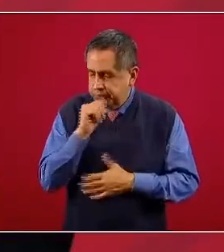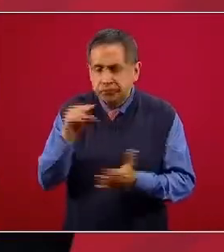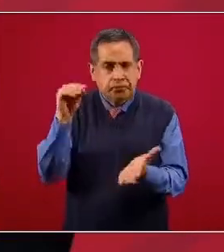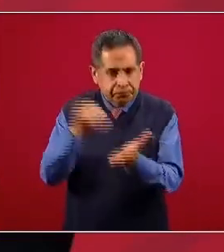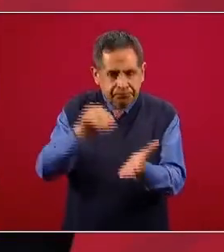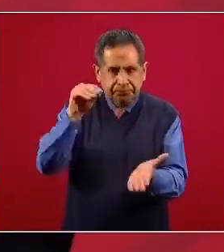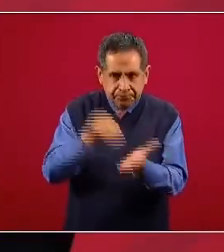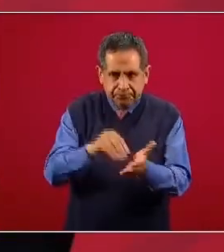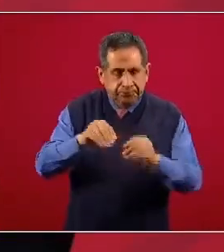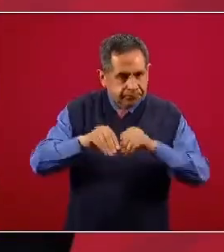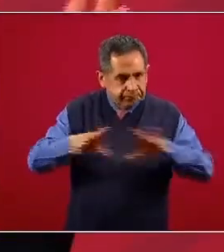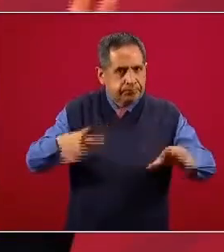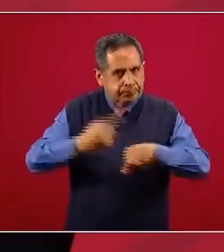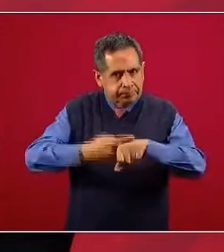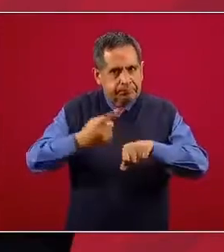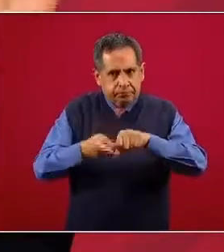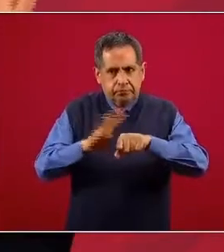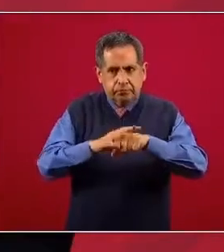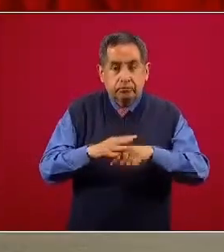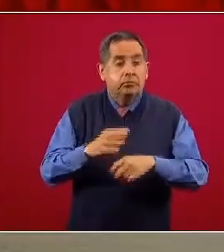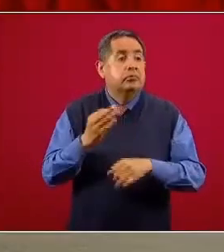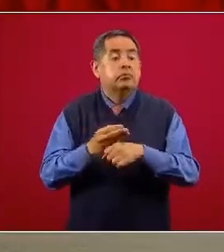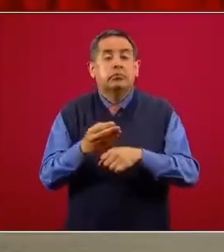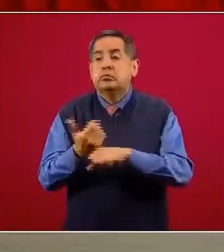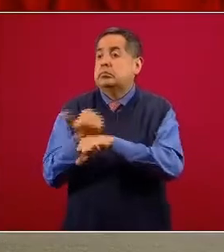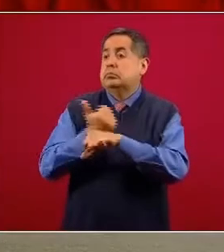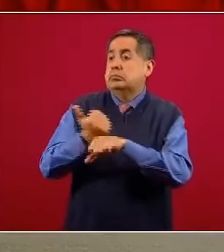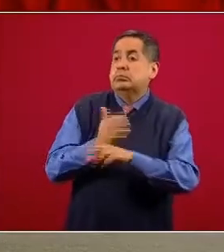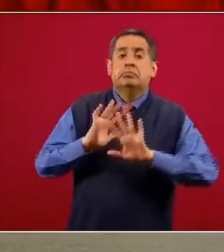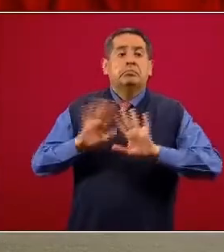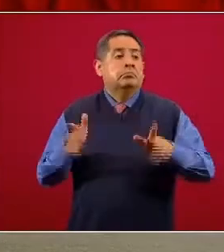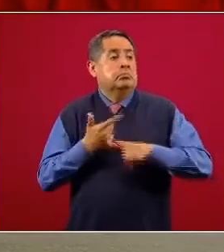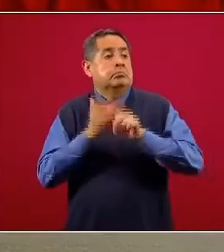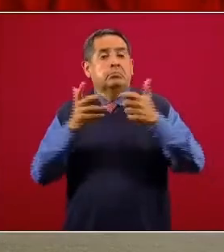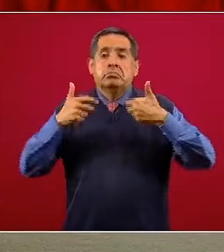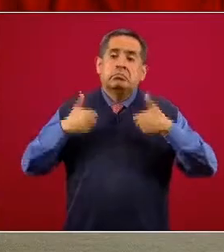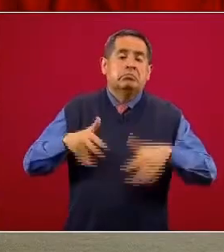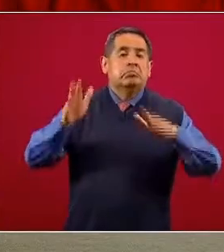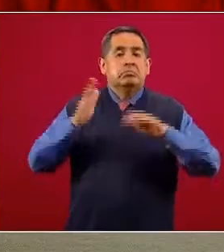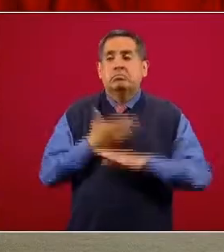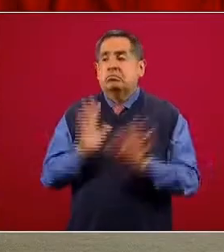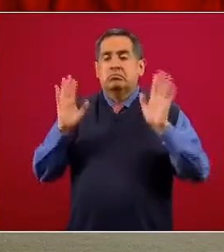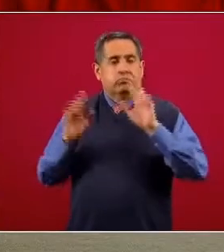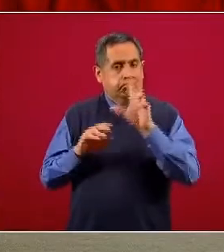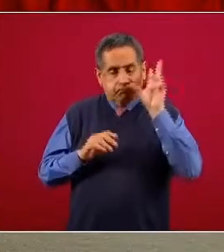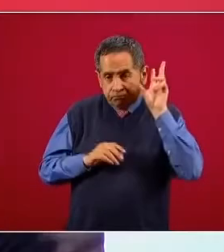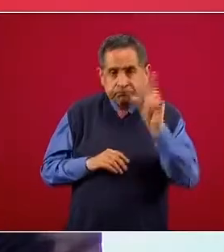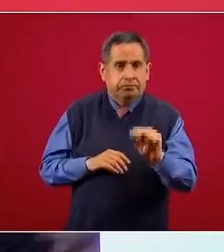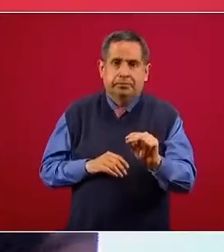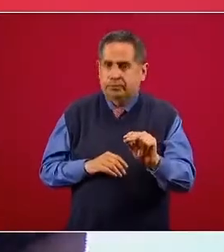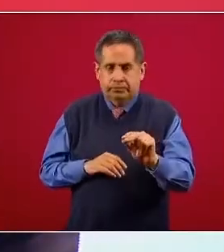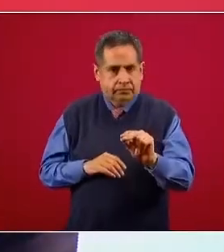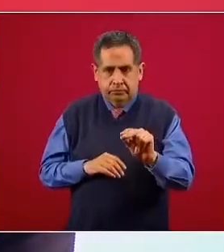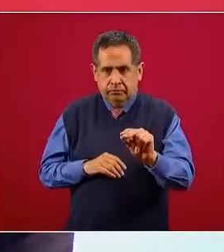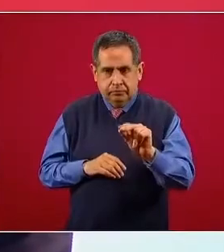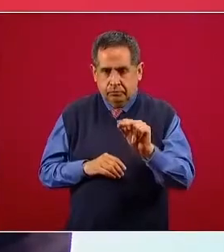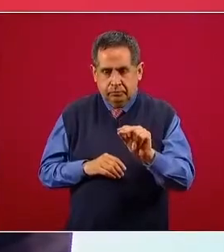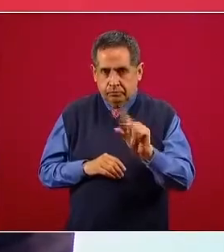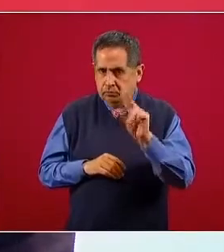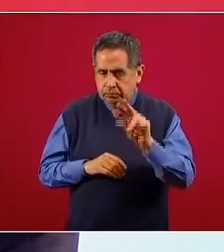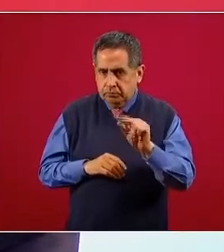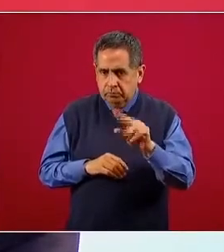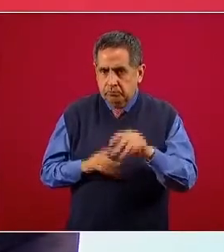No porque se esté en amarillo, ya hay que hacer todo de manera indiscriminada.